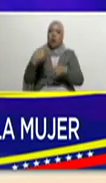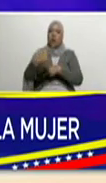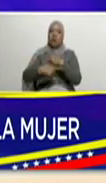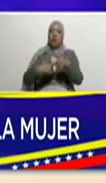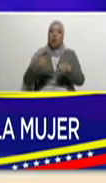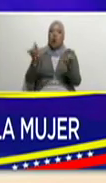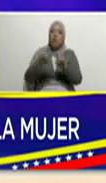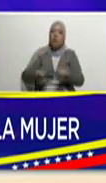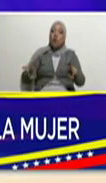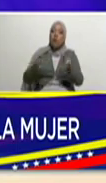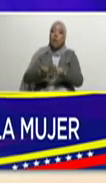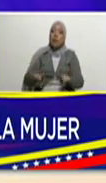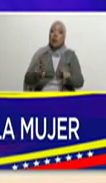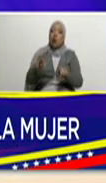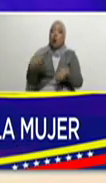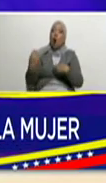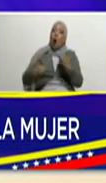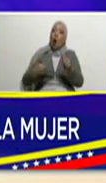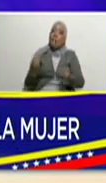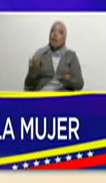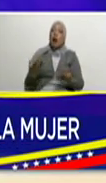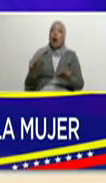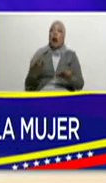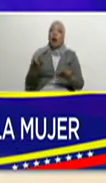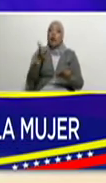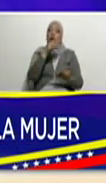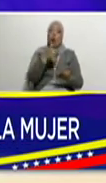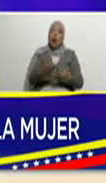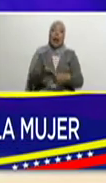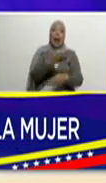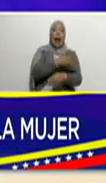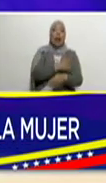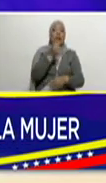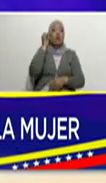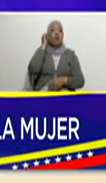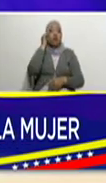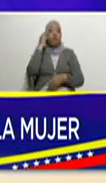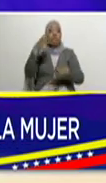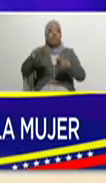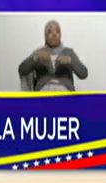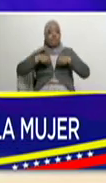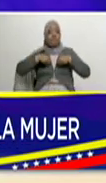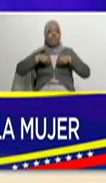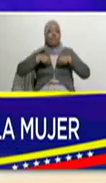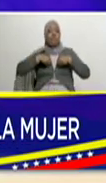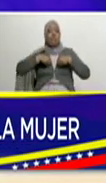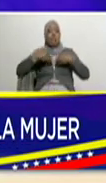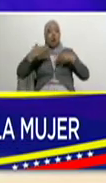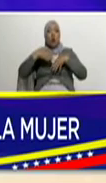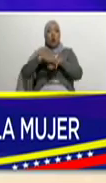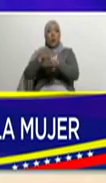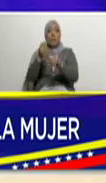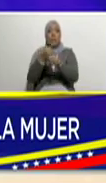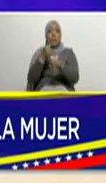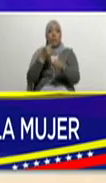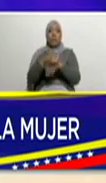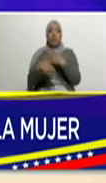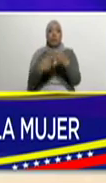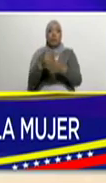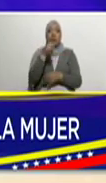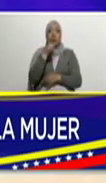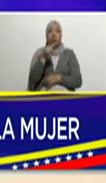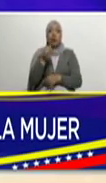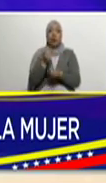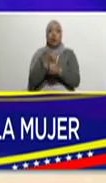procesos de formación que probablemente no han tenido la gran aceptación o la gran incorporación de mujeres,